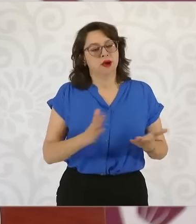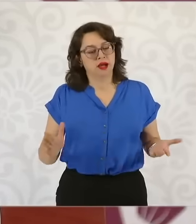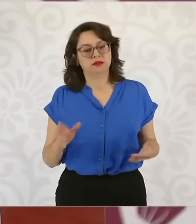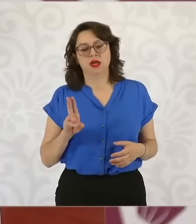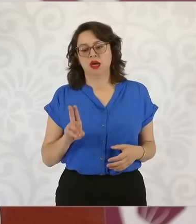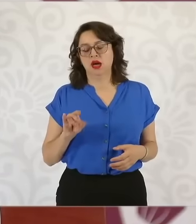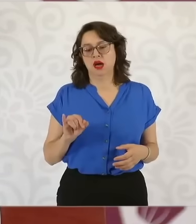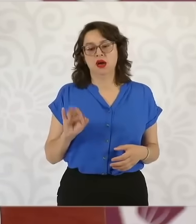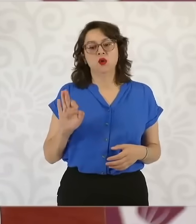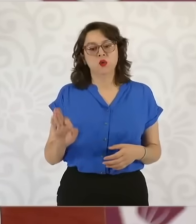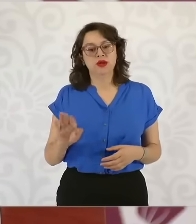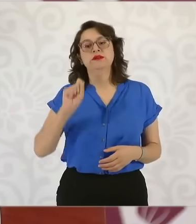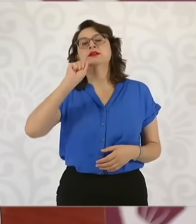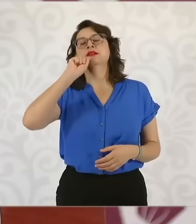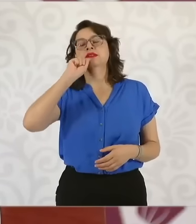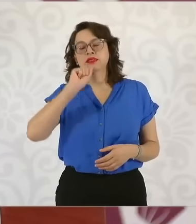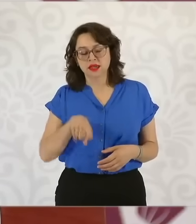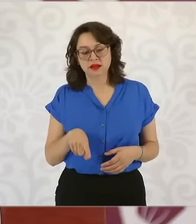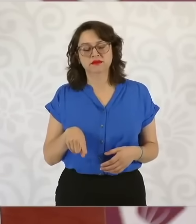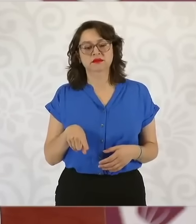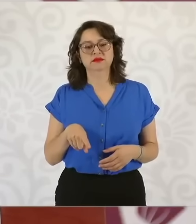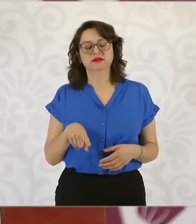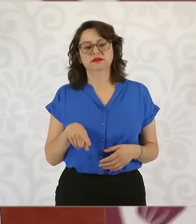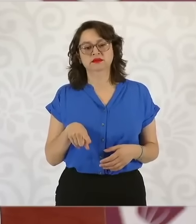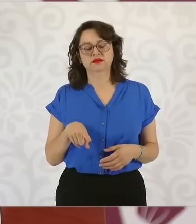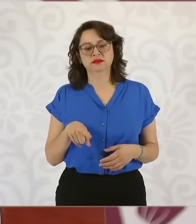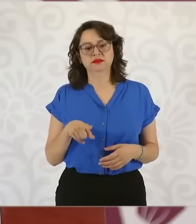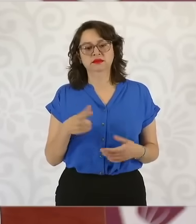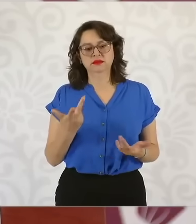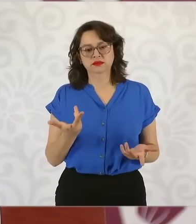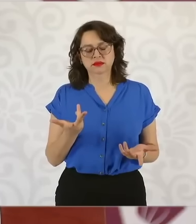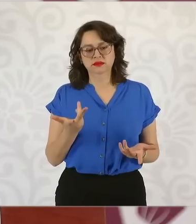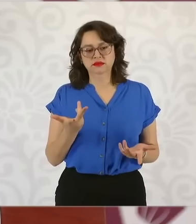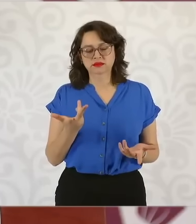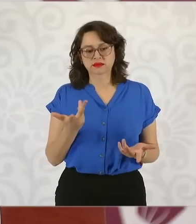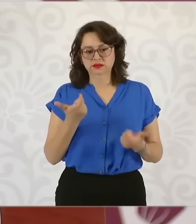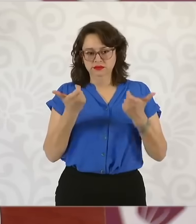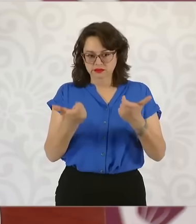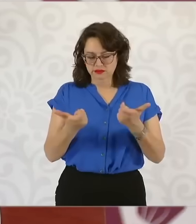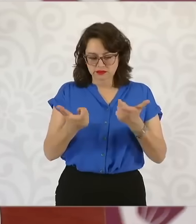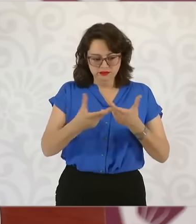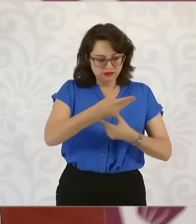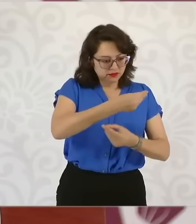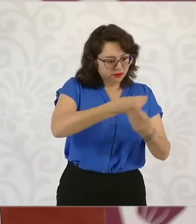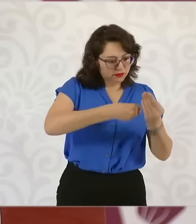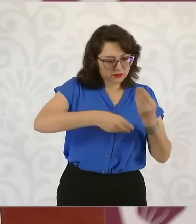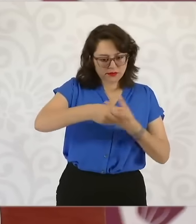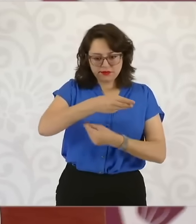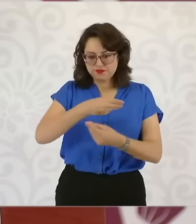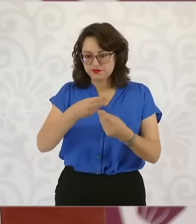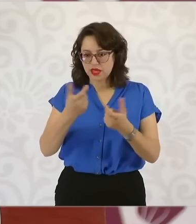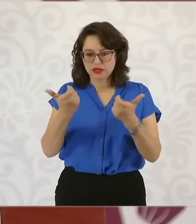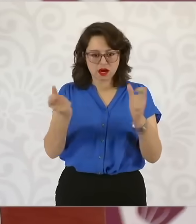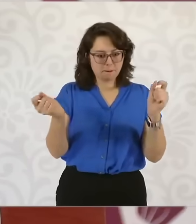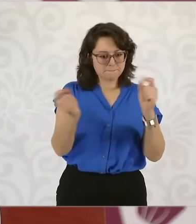también obtuvo información de las operaciones de traslado de dinero, transferencias